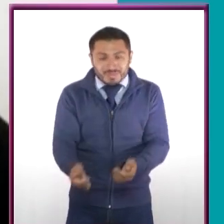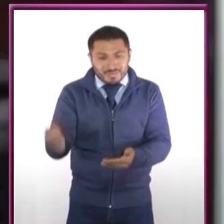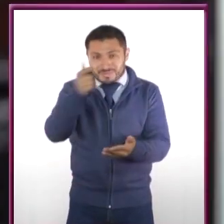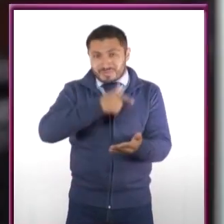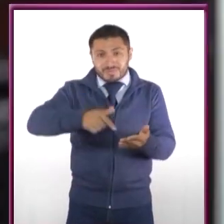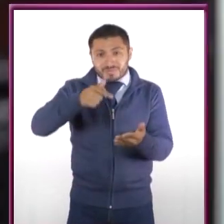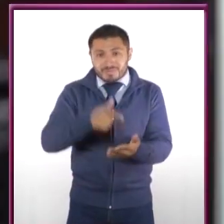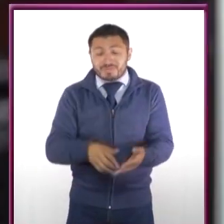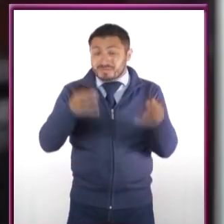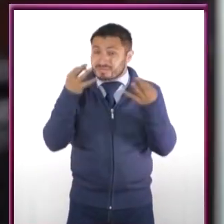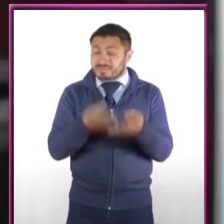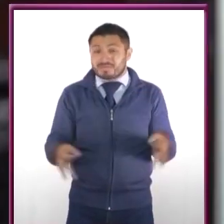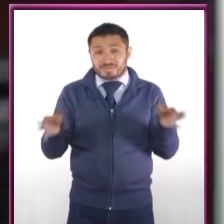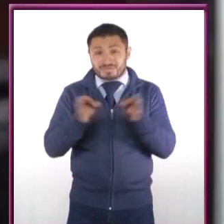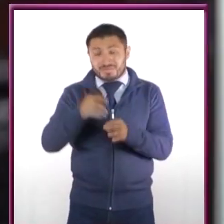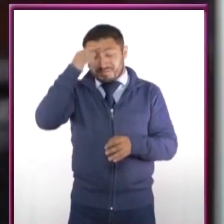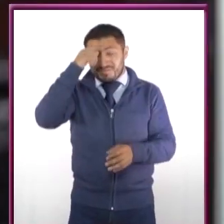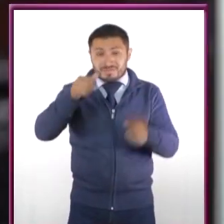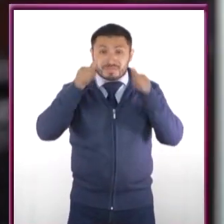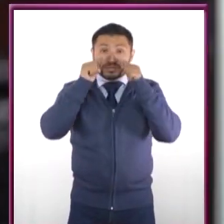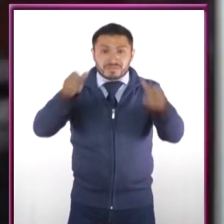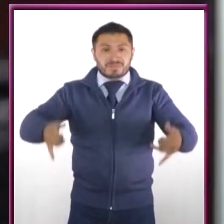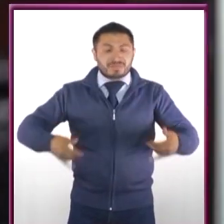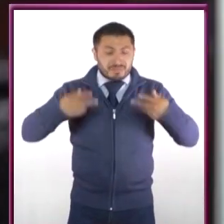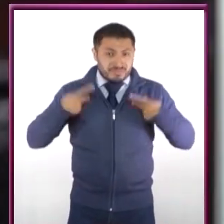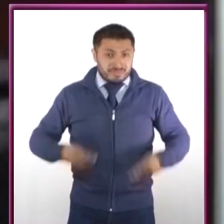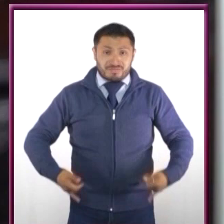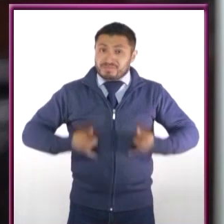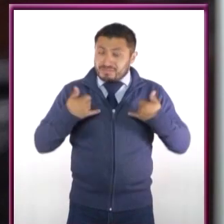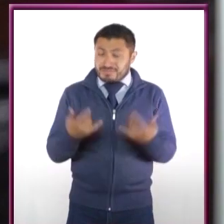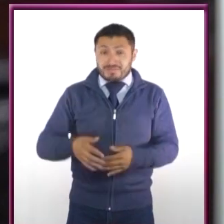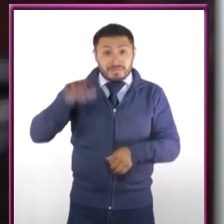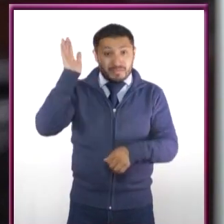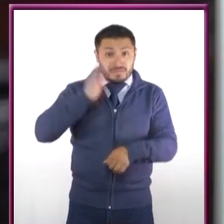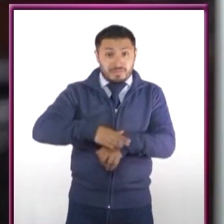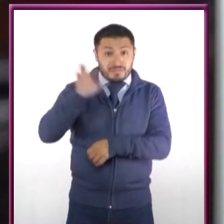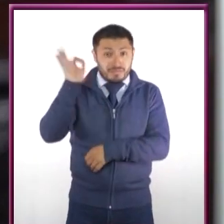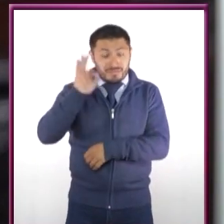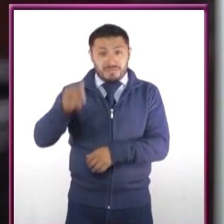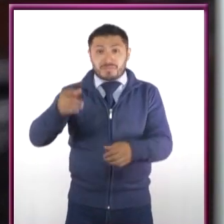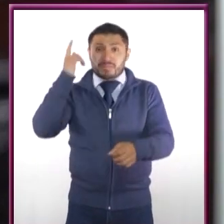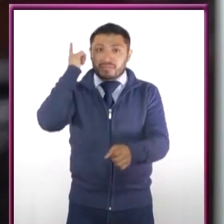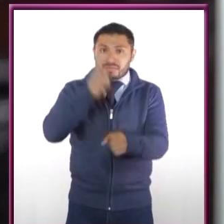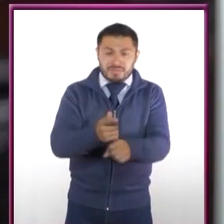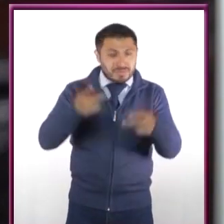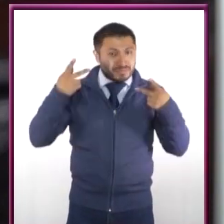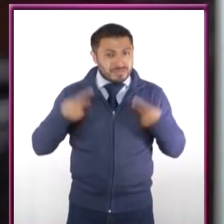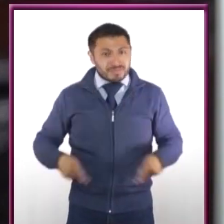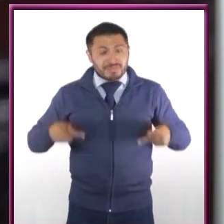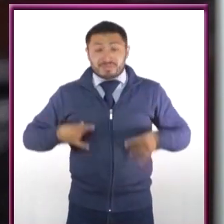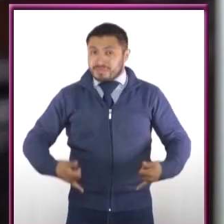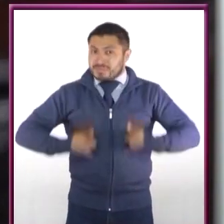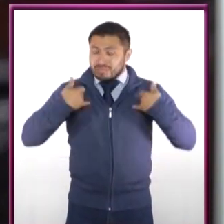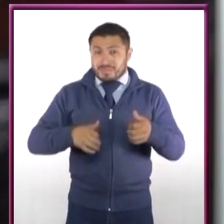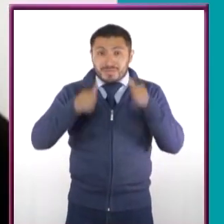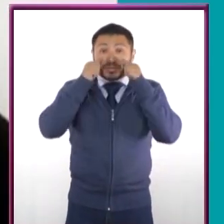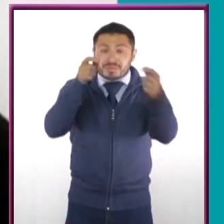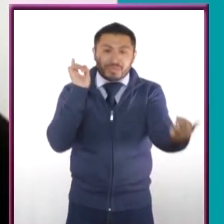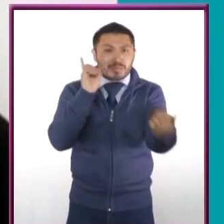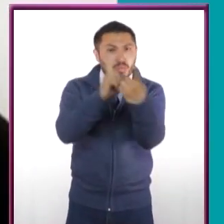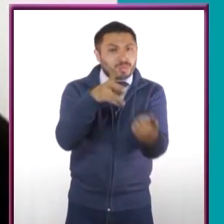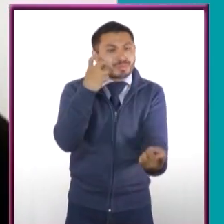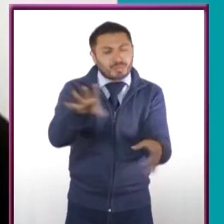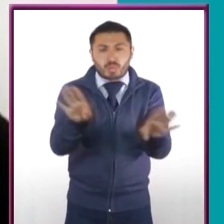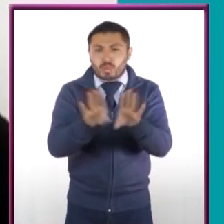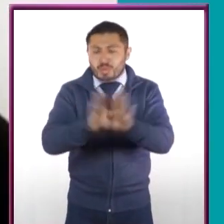para la atención exclusivamente de personas jóvenes, especialmente cuando se enteran que quien los va a atender es una persona joven,